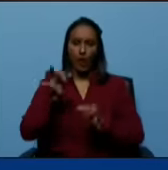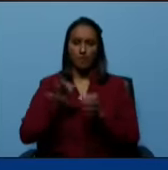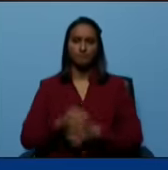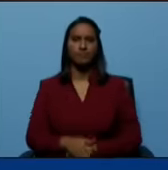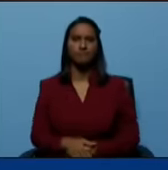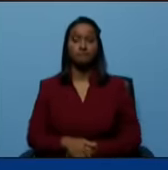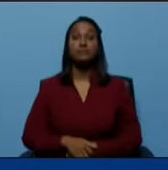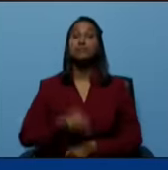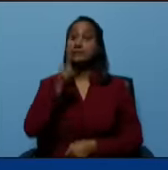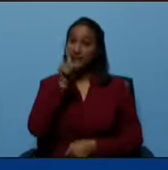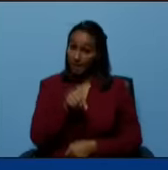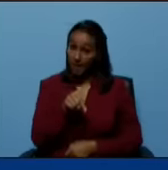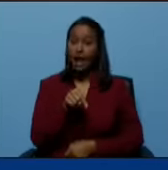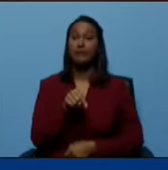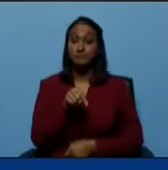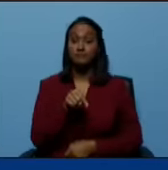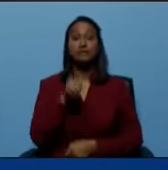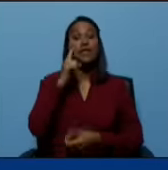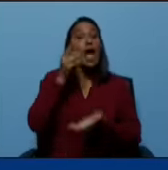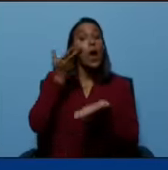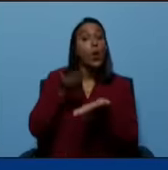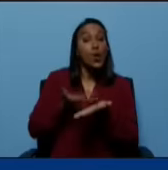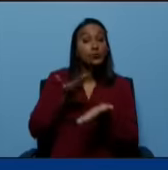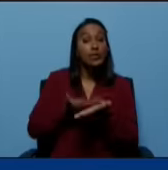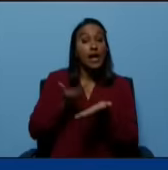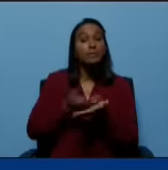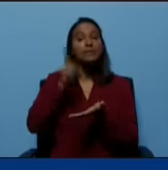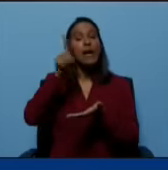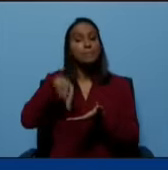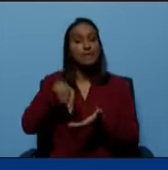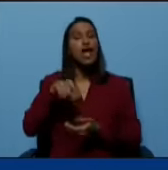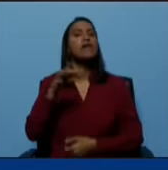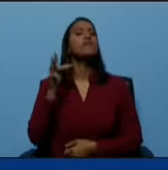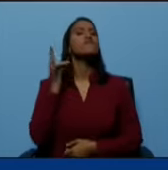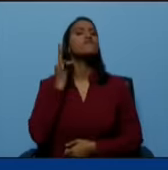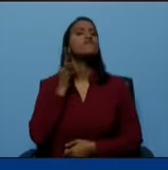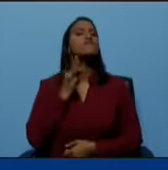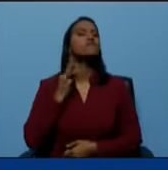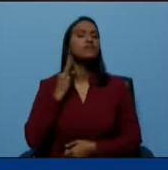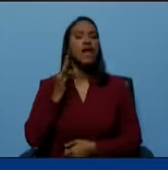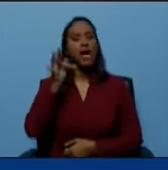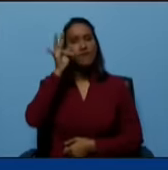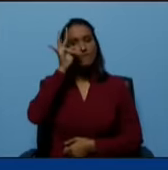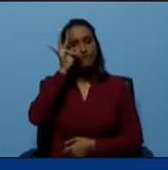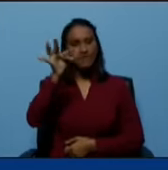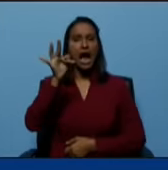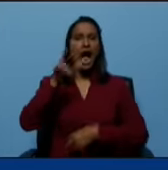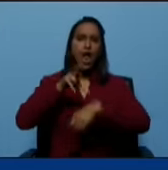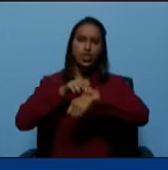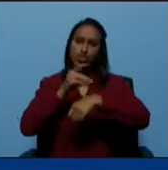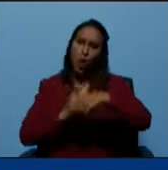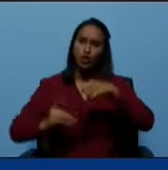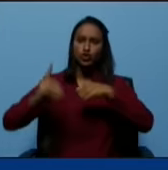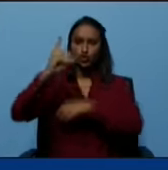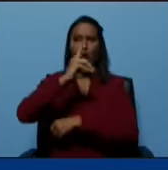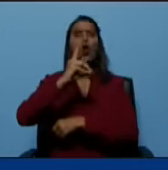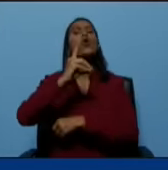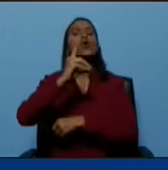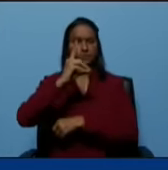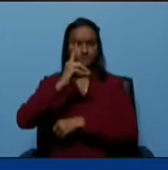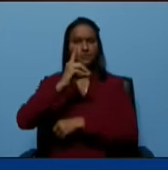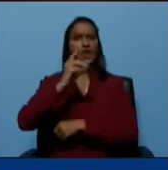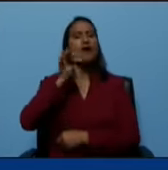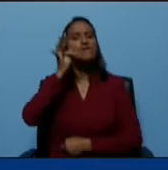Asimismo, se deja constancia que se encuentra presente el doctor Tarek William Saab en su carácter de Fiscal General de la